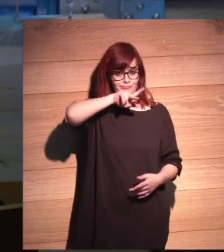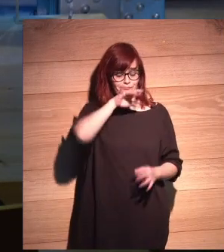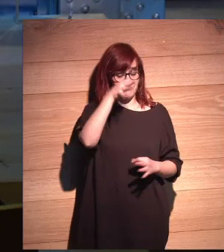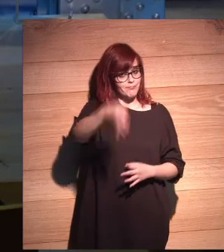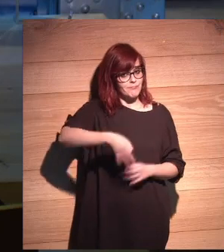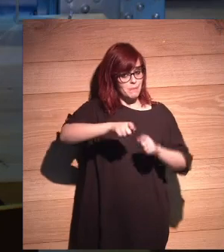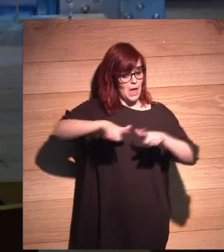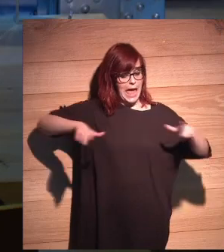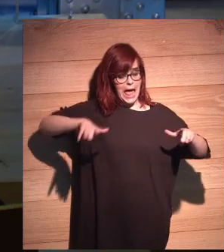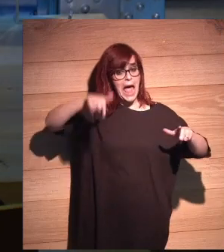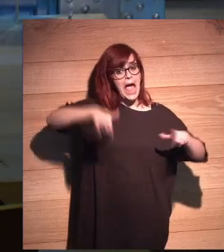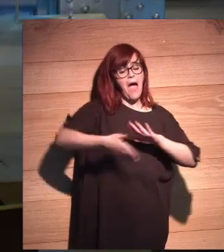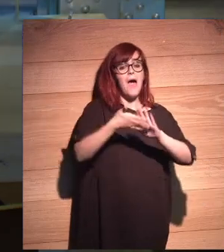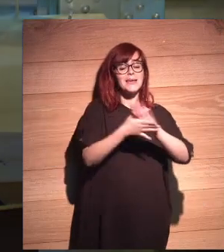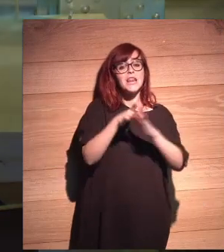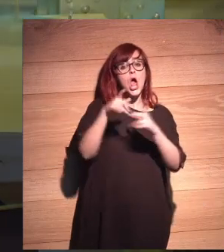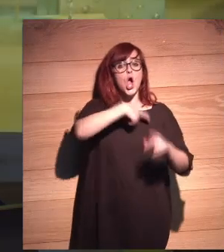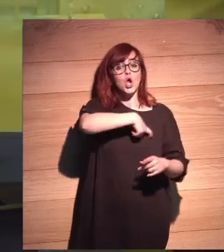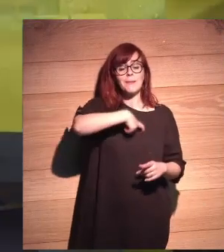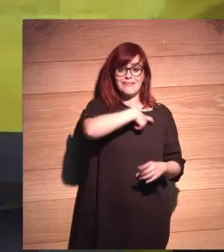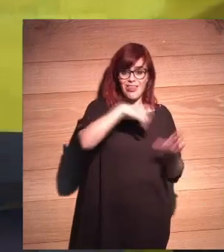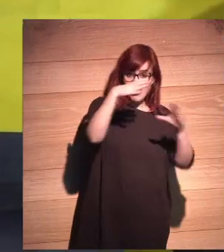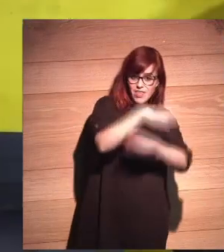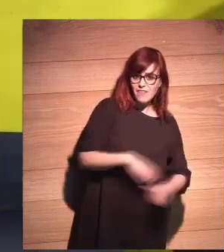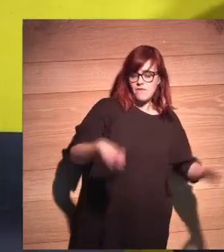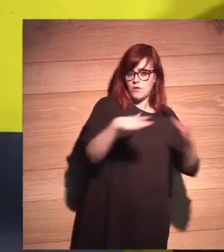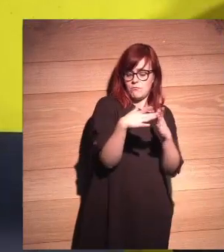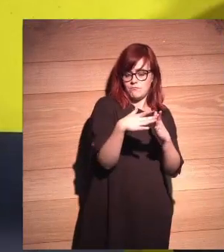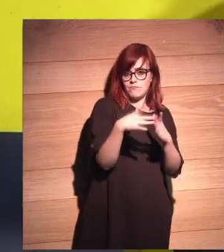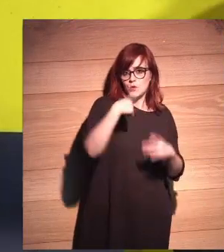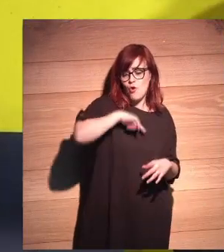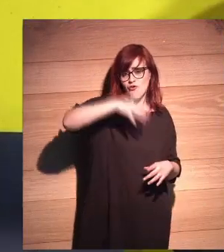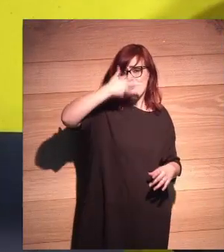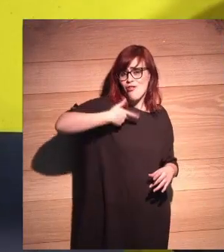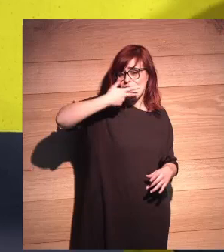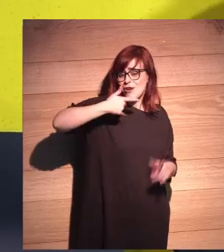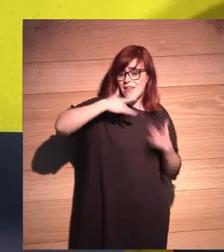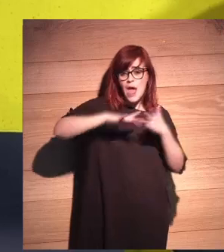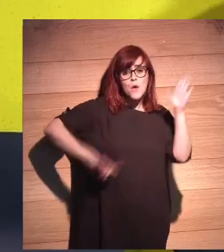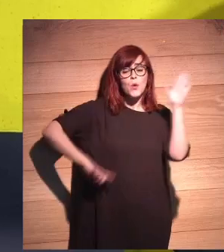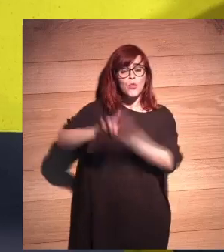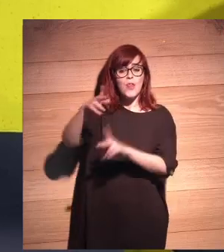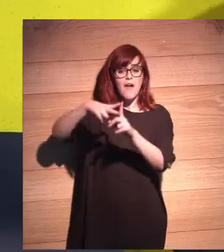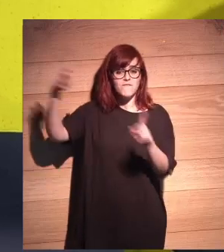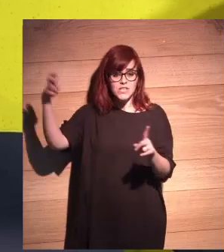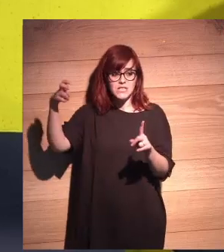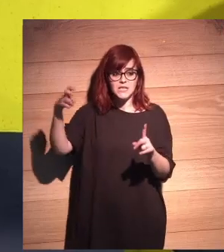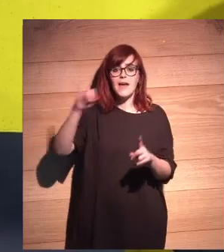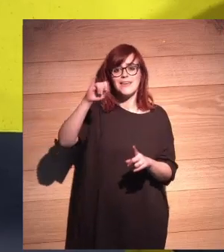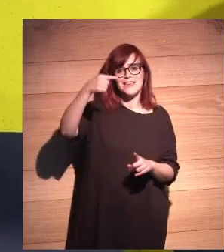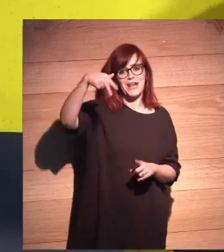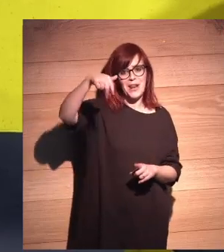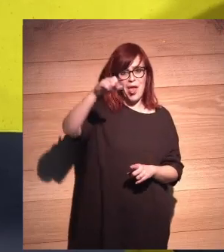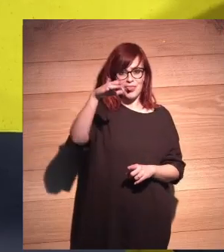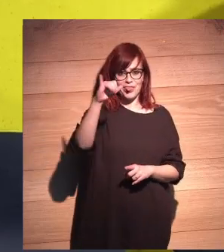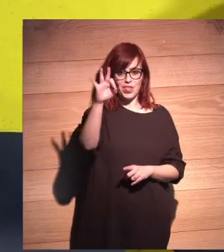algunas ocasiones y, de hecho, en el comité científico tenemos a uno de los mayores conocedores de la evolución de la física cuántica, que es Ignacio Cirac,